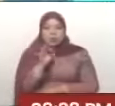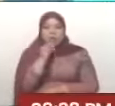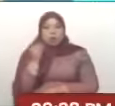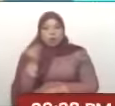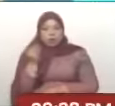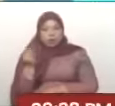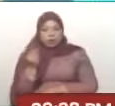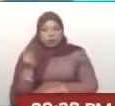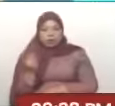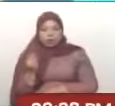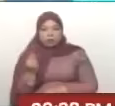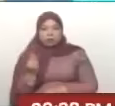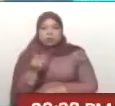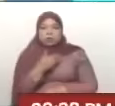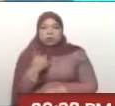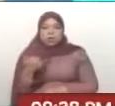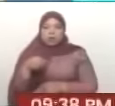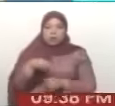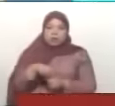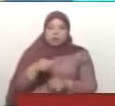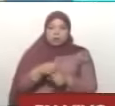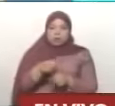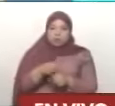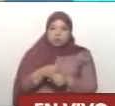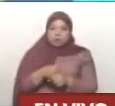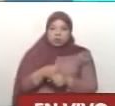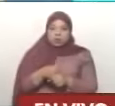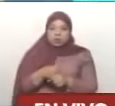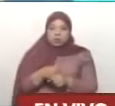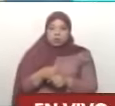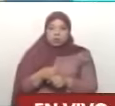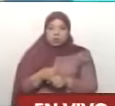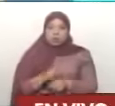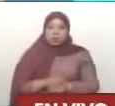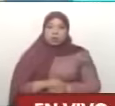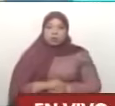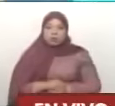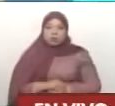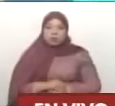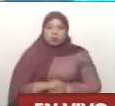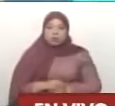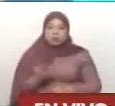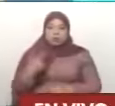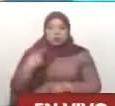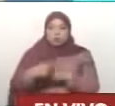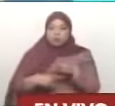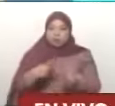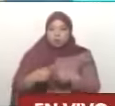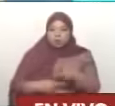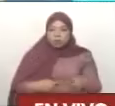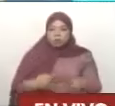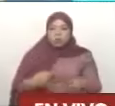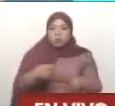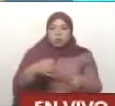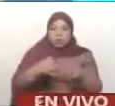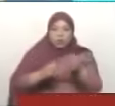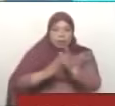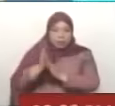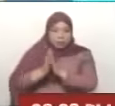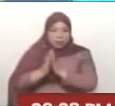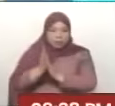jóvenes quieren incorporarse al vértice producción, trabajo y emprendimiento.